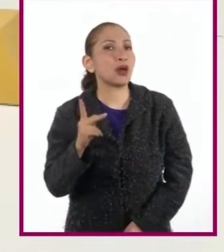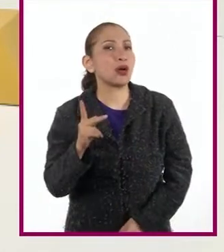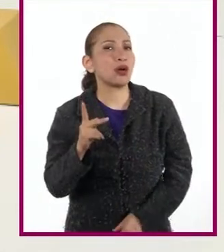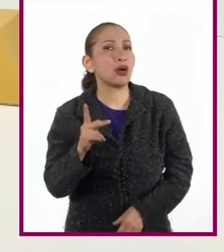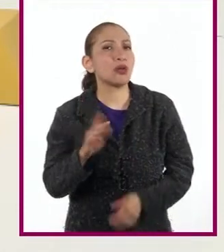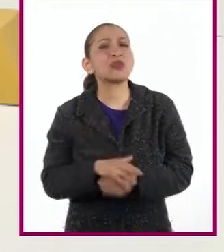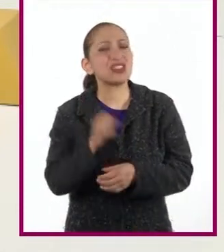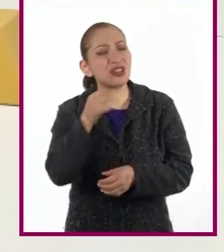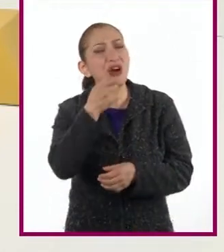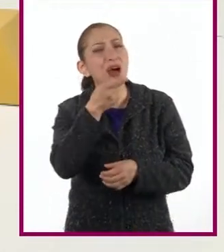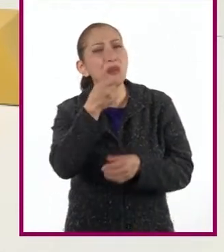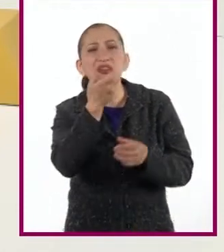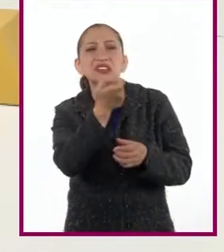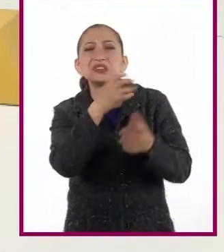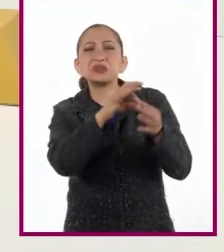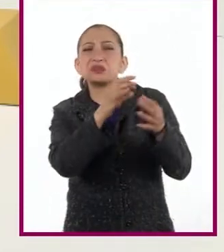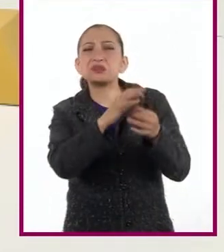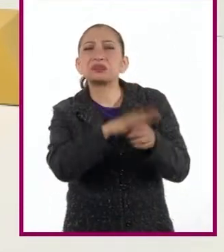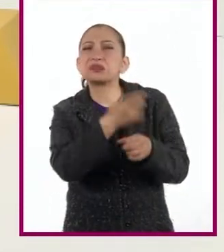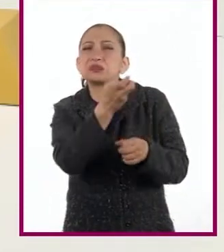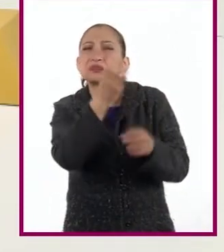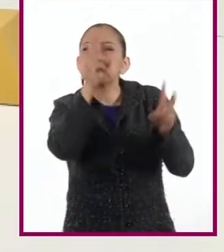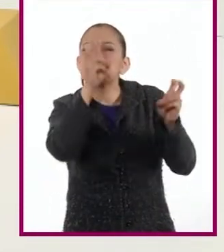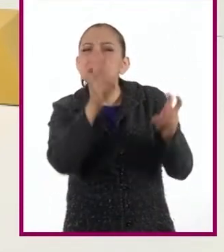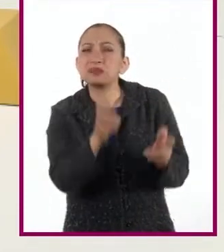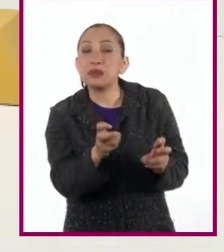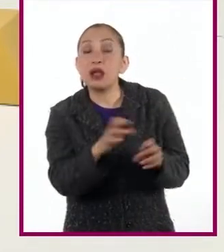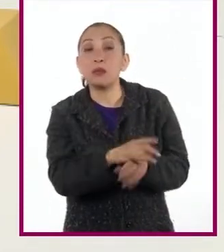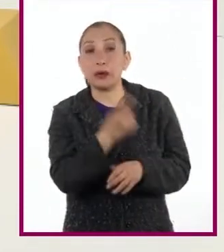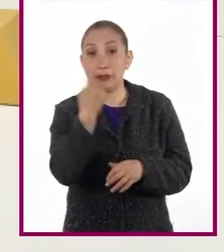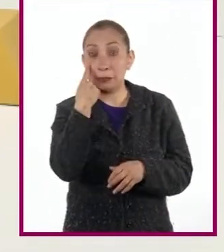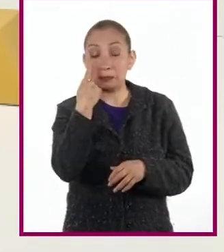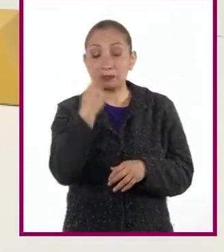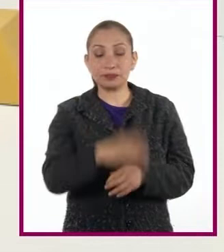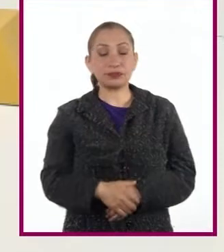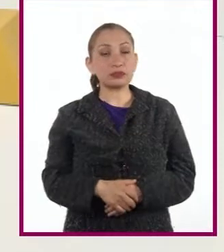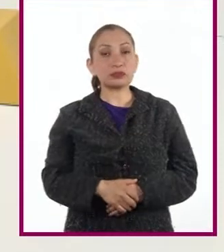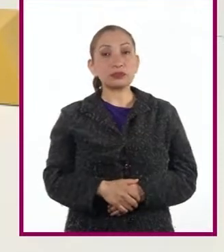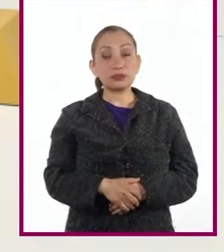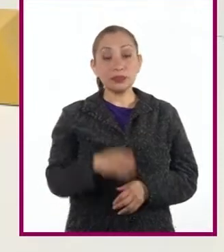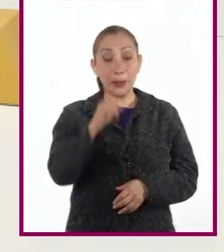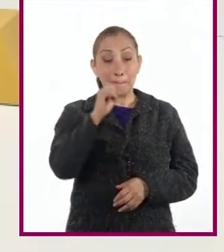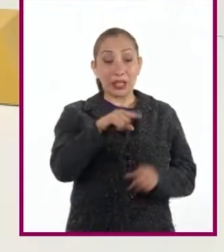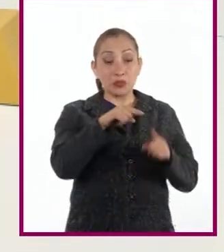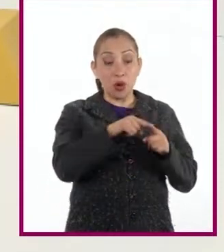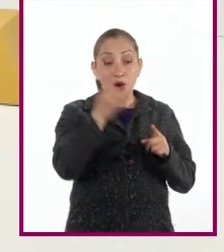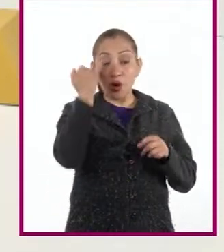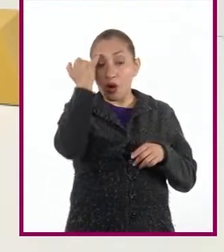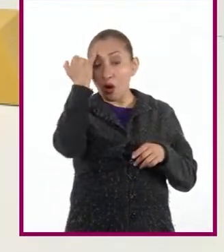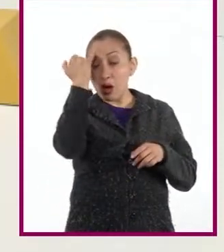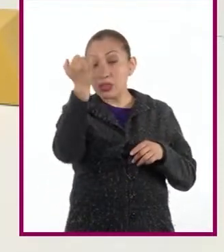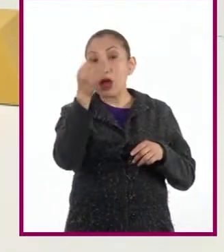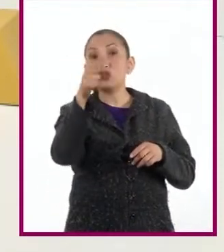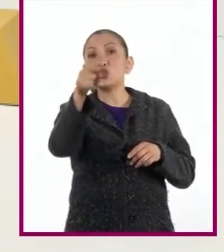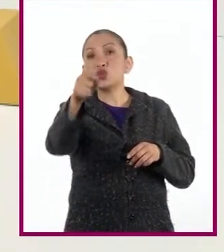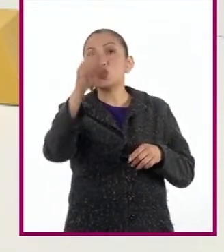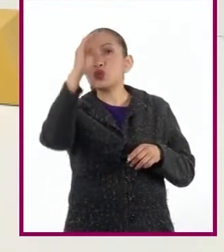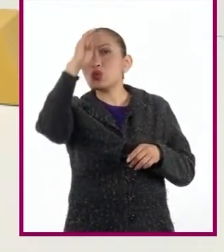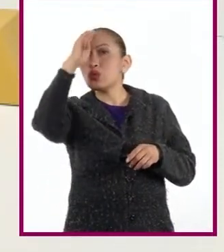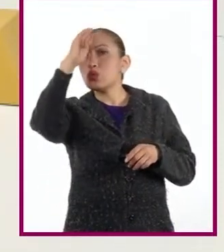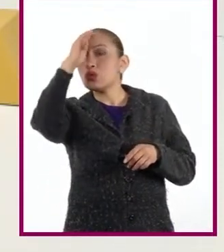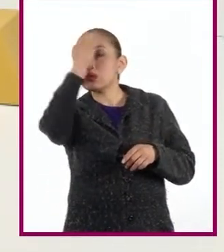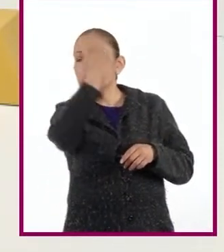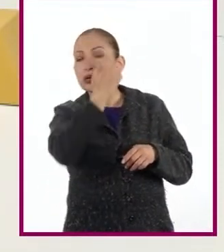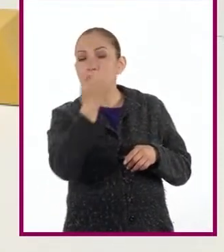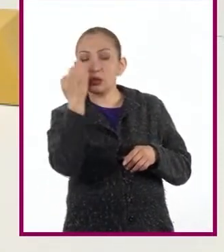les he planteado las situaciones anteriores? La razón es que, a partir de estas, la idea es que ustedes reflexionen